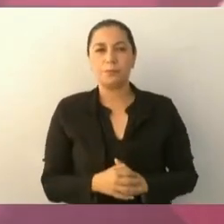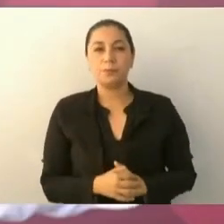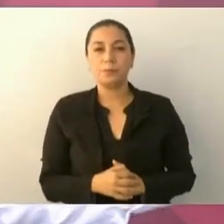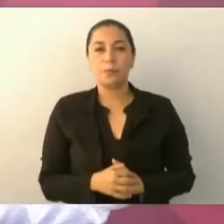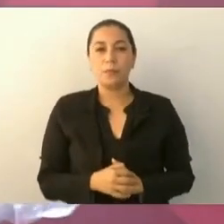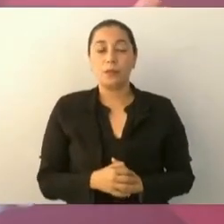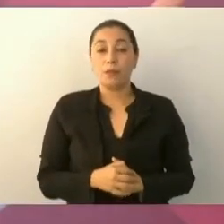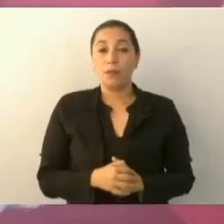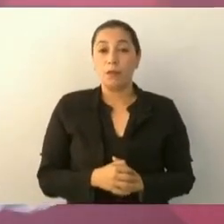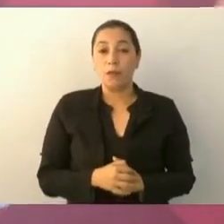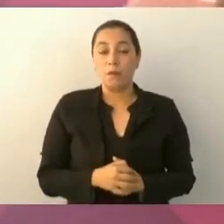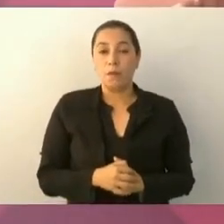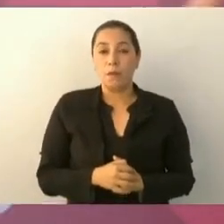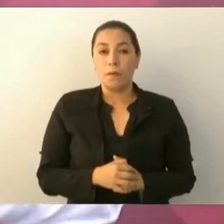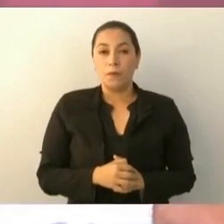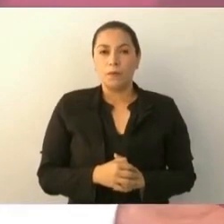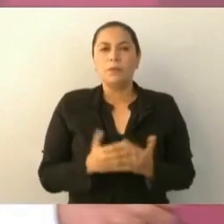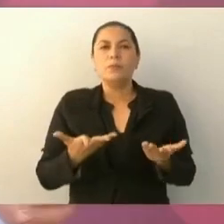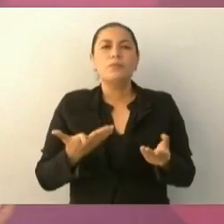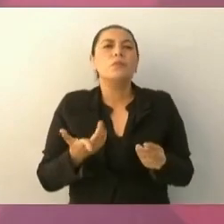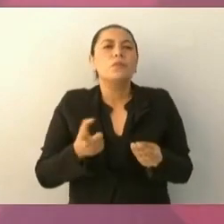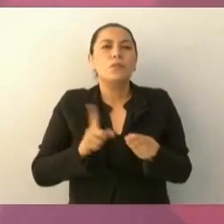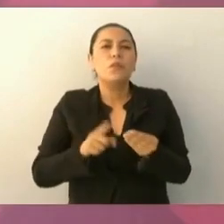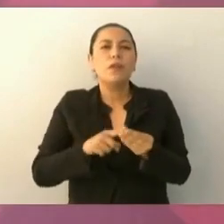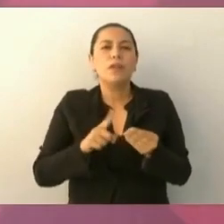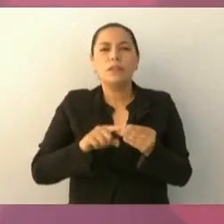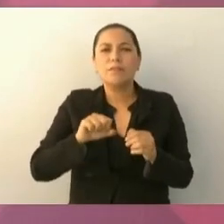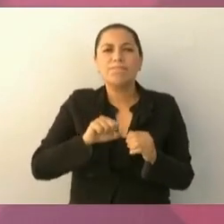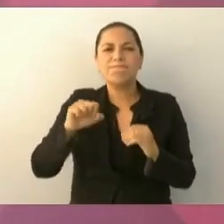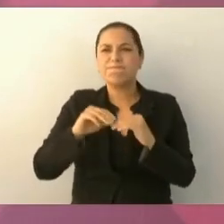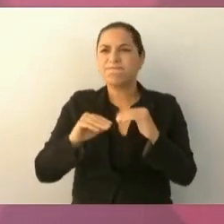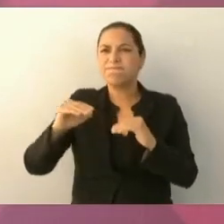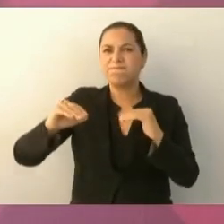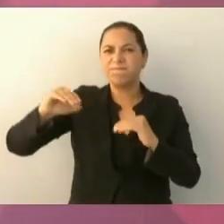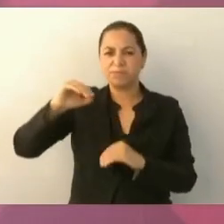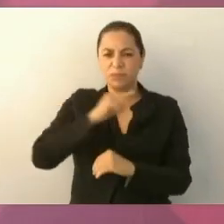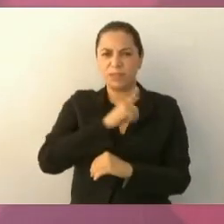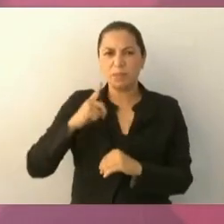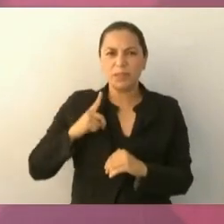¿Y dónde está el aumento de la inflación?